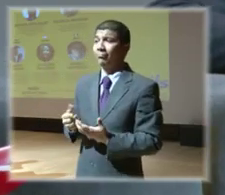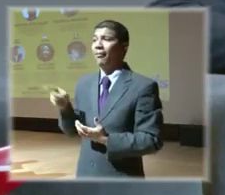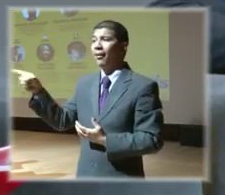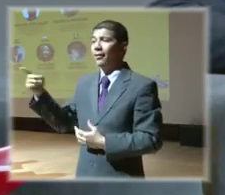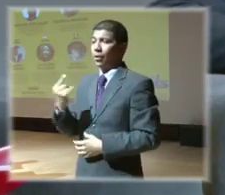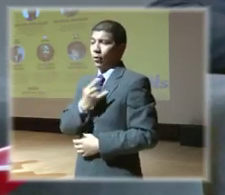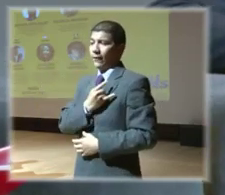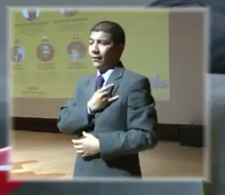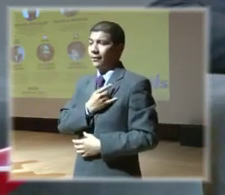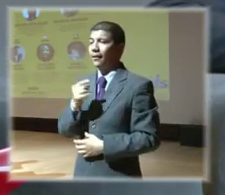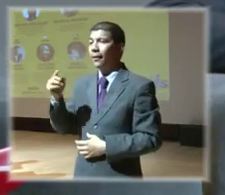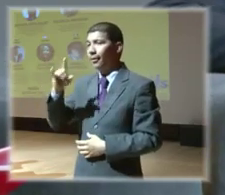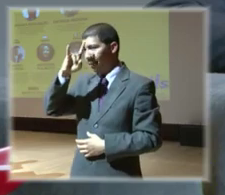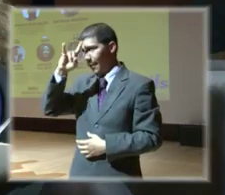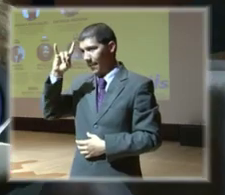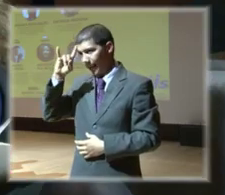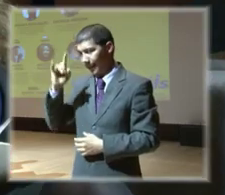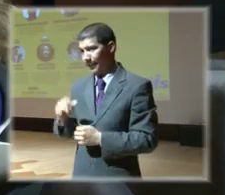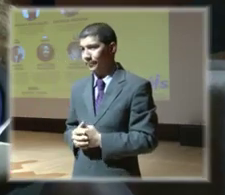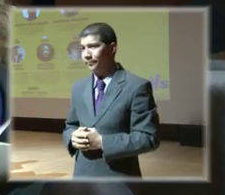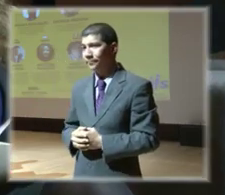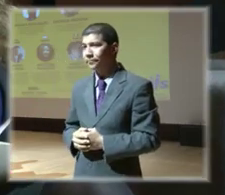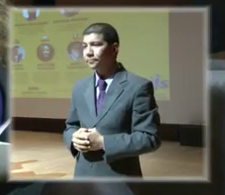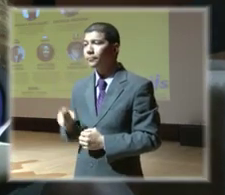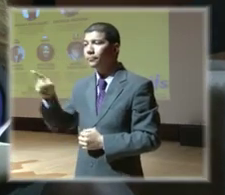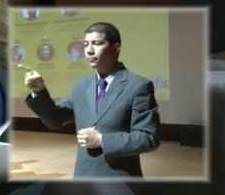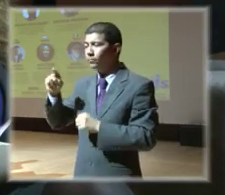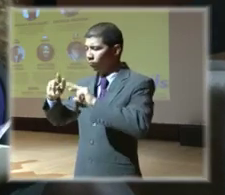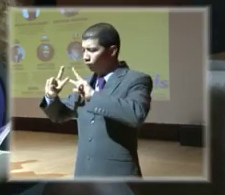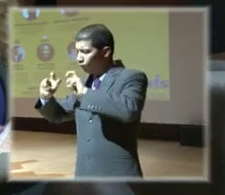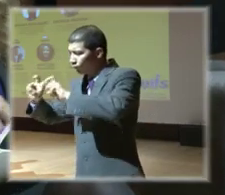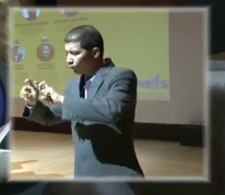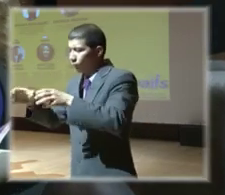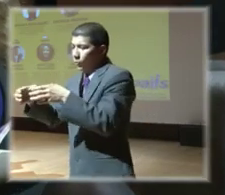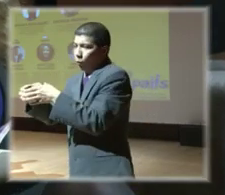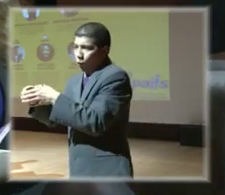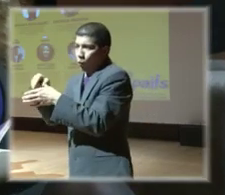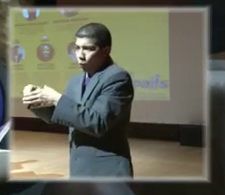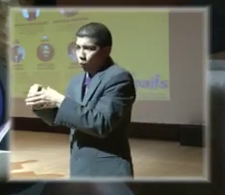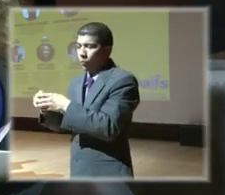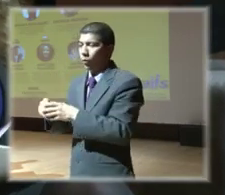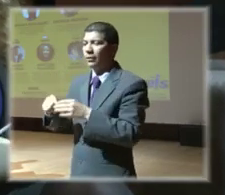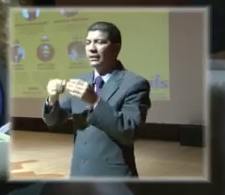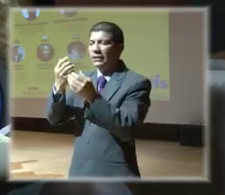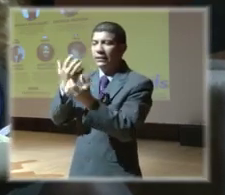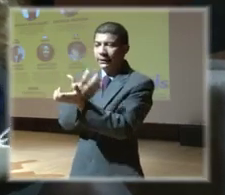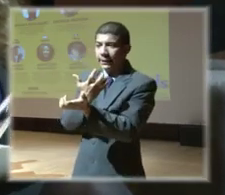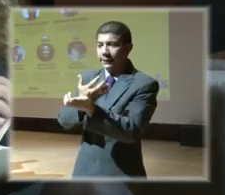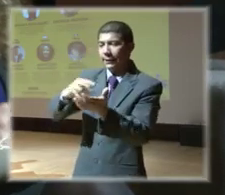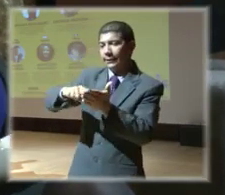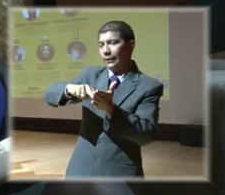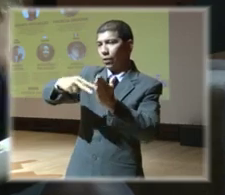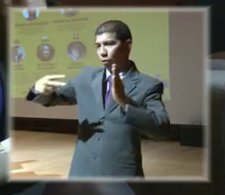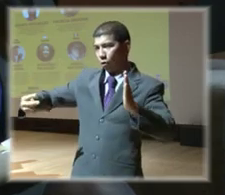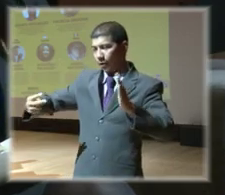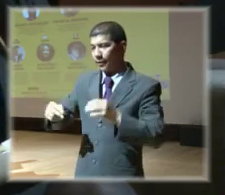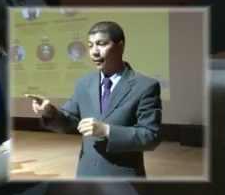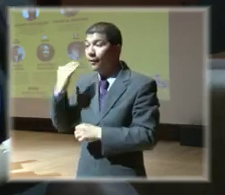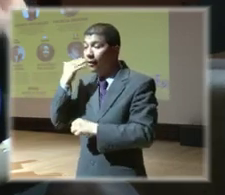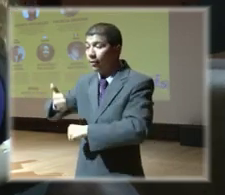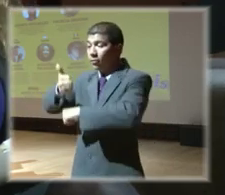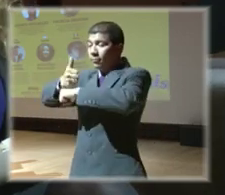Carlos III de Madrid, investigadora adjunta del Consejo Nacional de Investigaciones Científicas y Tecnológicas, CONICET, coordinadora del